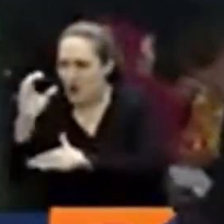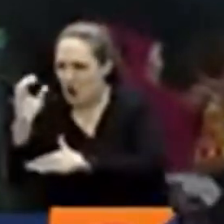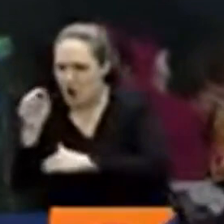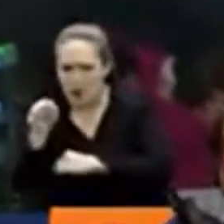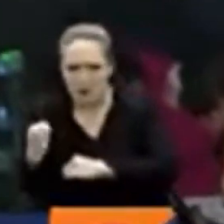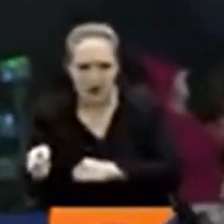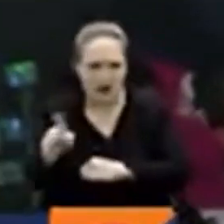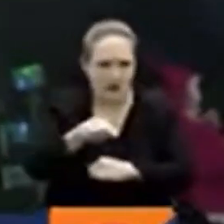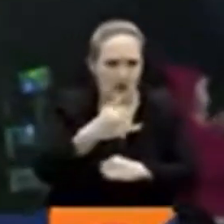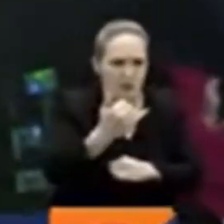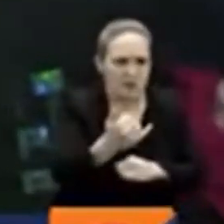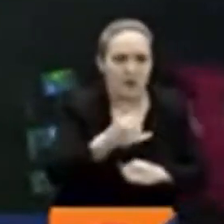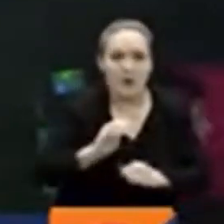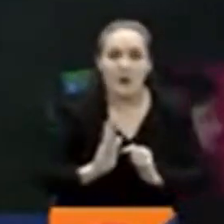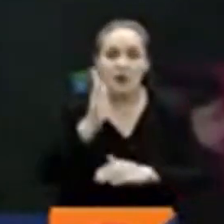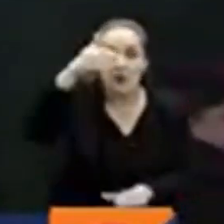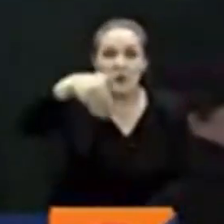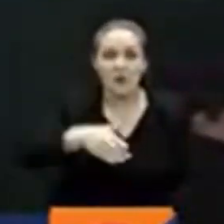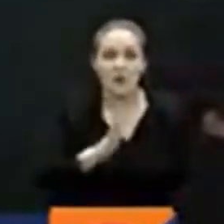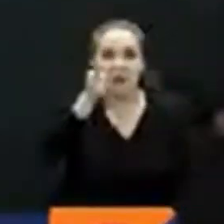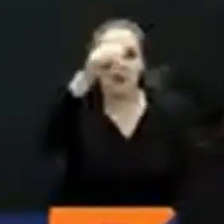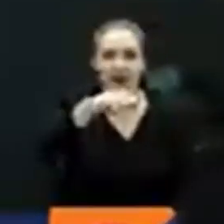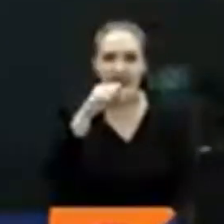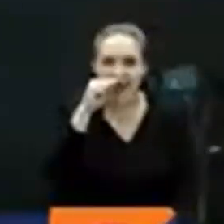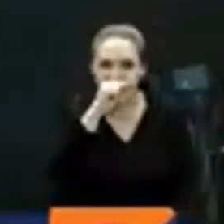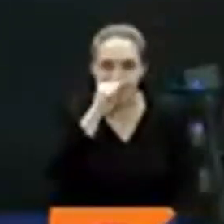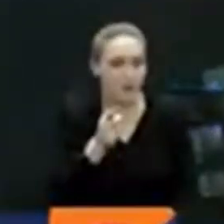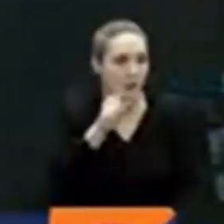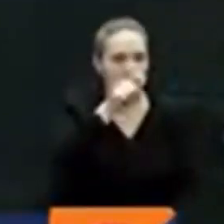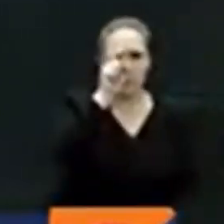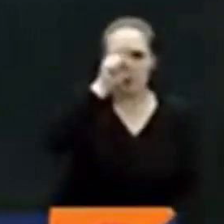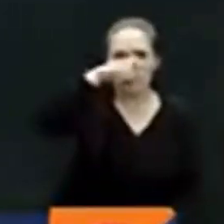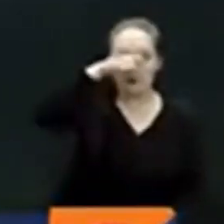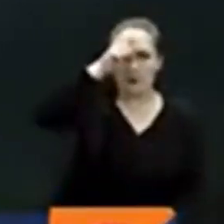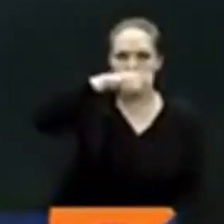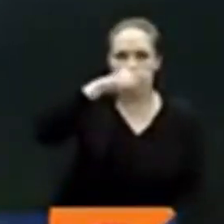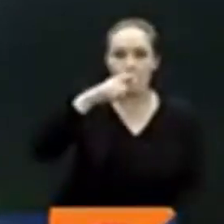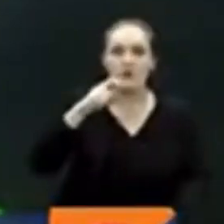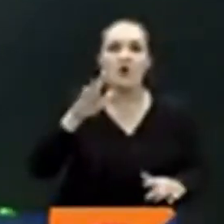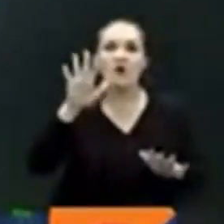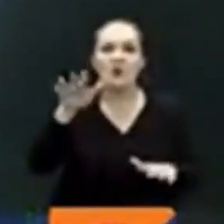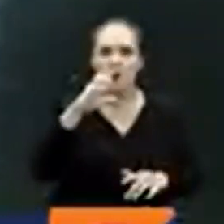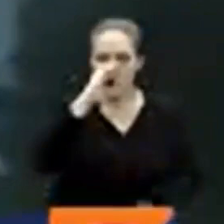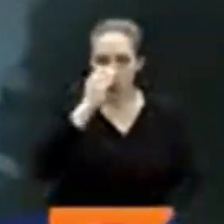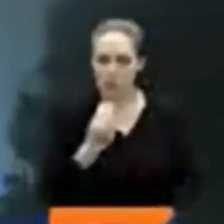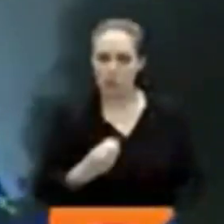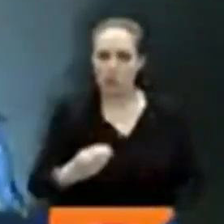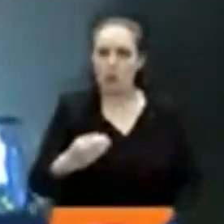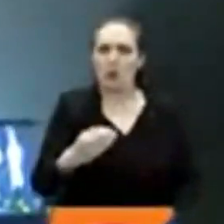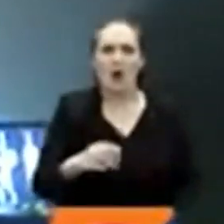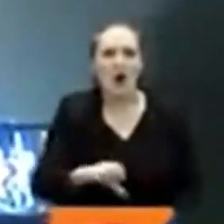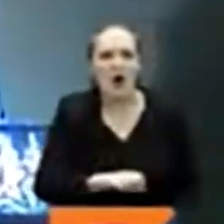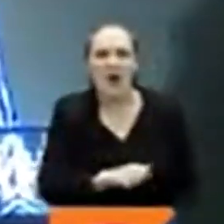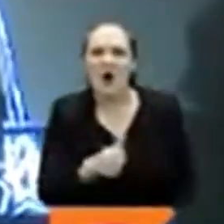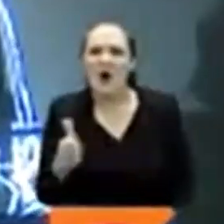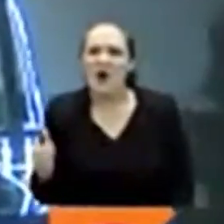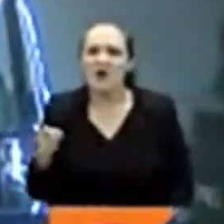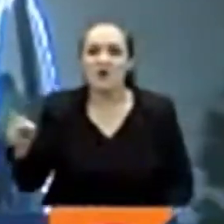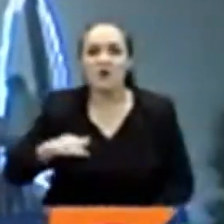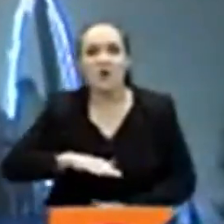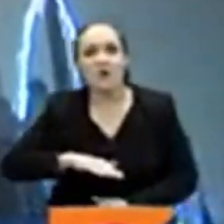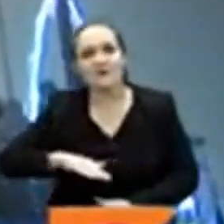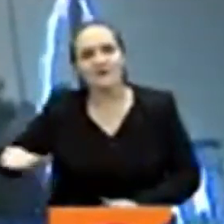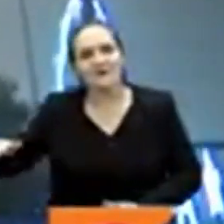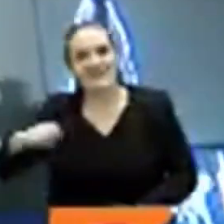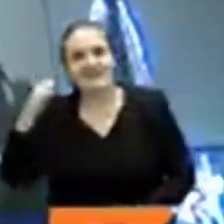también desde los delfines rosados, los tucanes, los osos hormigueros, hasta la música de los llanos